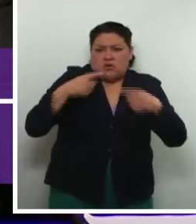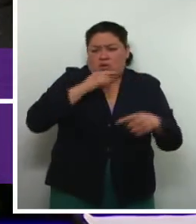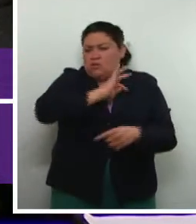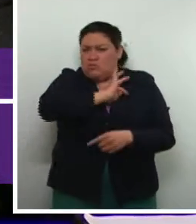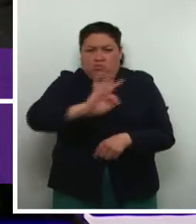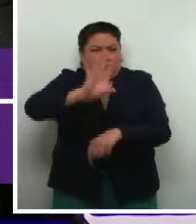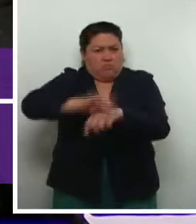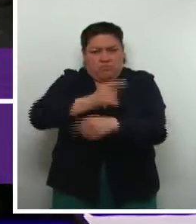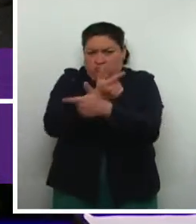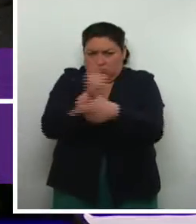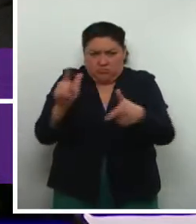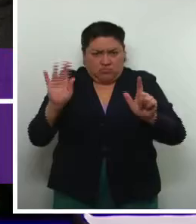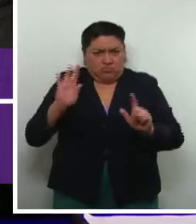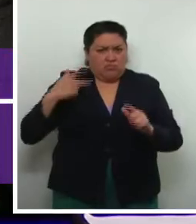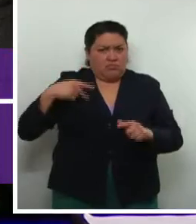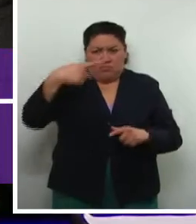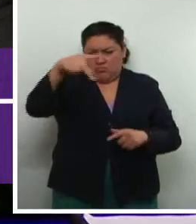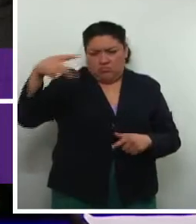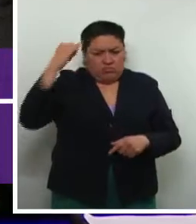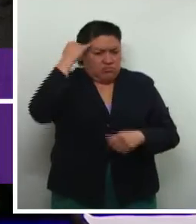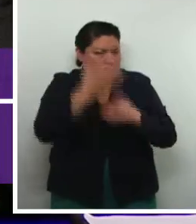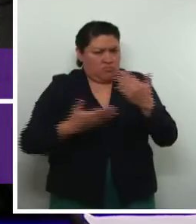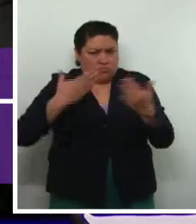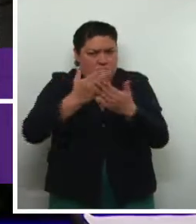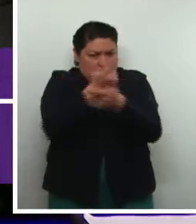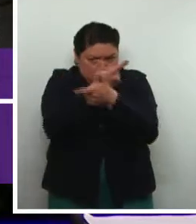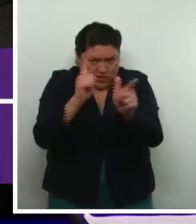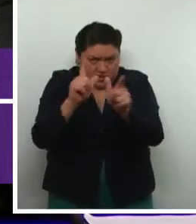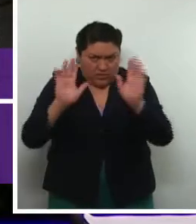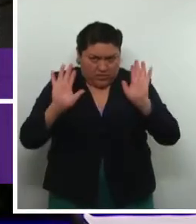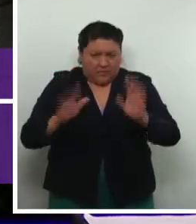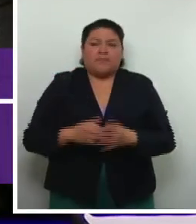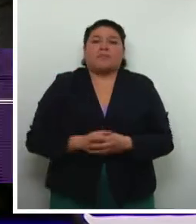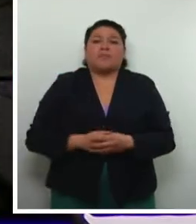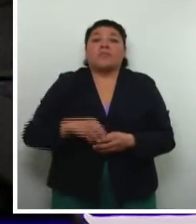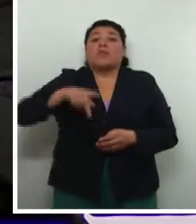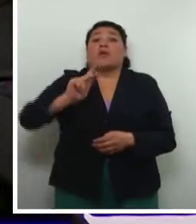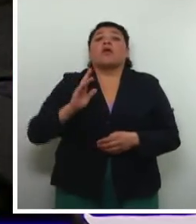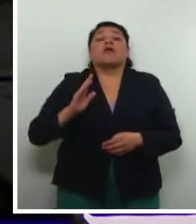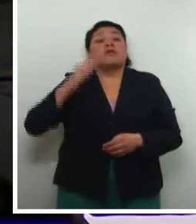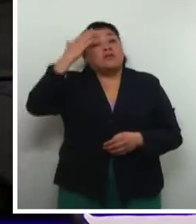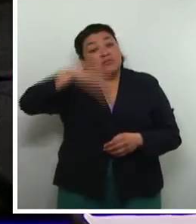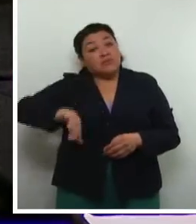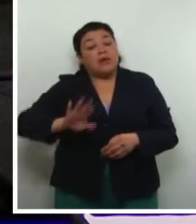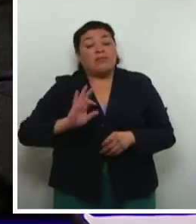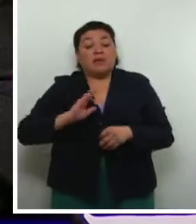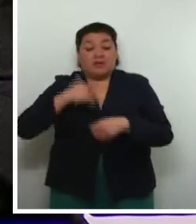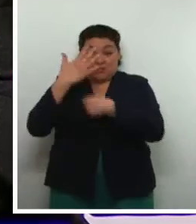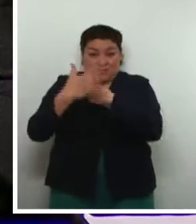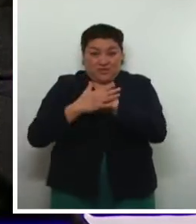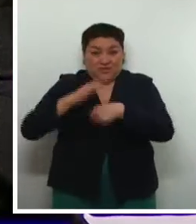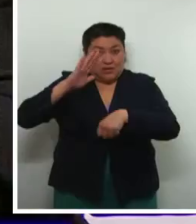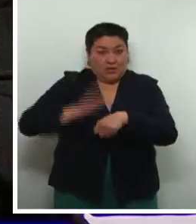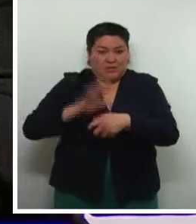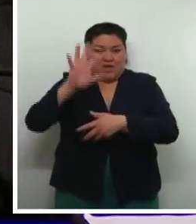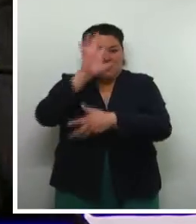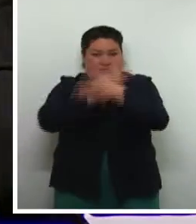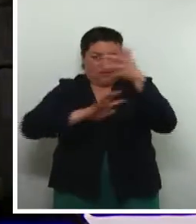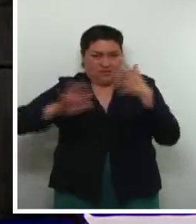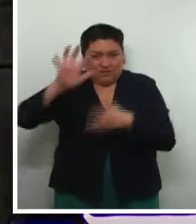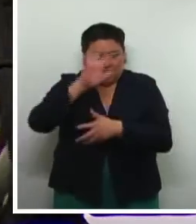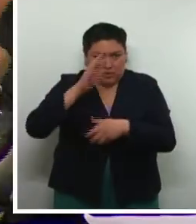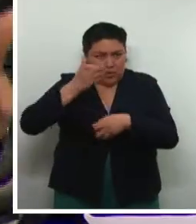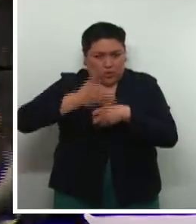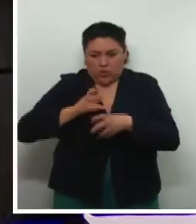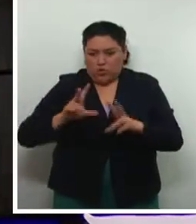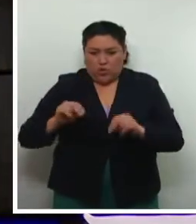particular se presenten reservas. Lo que daría certidumbre para evitar una situación de esta naturaleza,